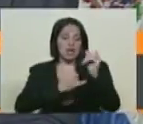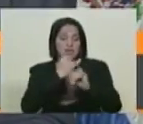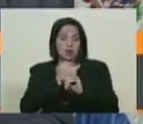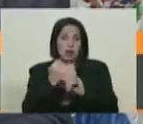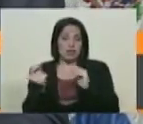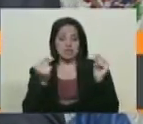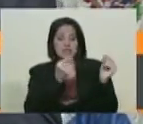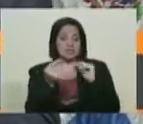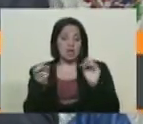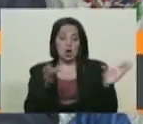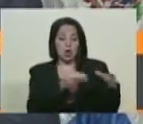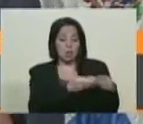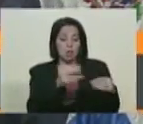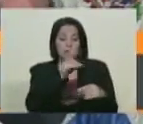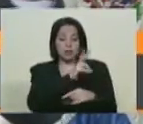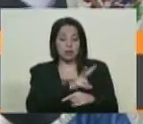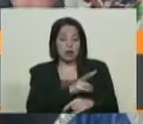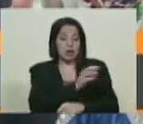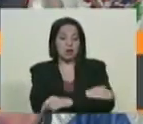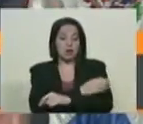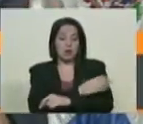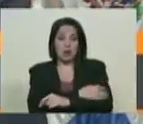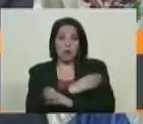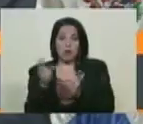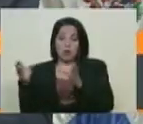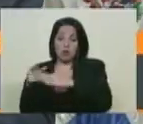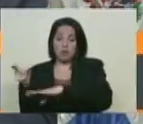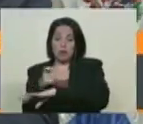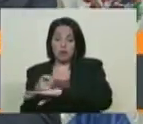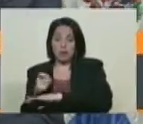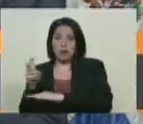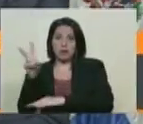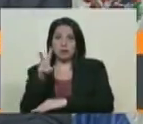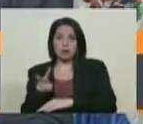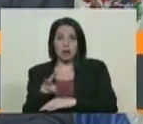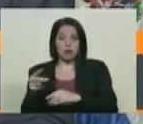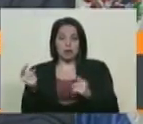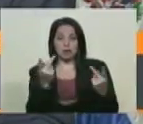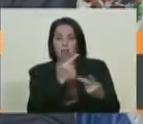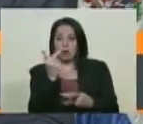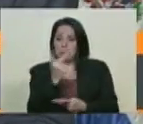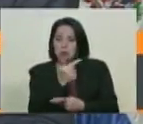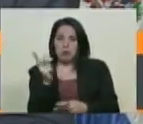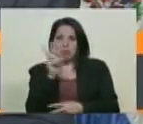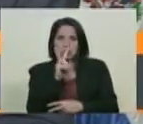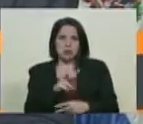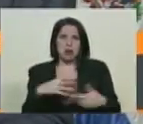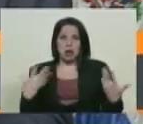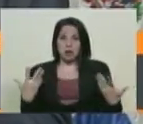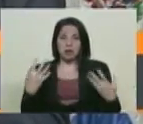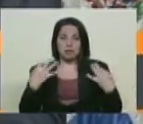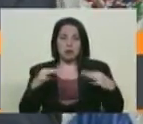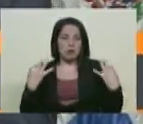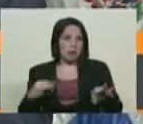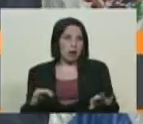entre venezolanos, entre la delegación del gobierno bolivariano de Nicolás Maduro y de la